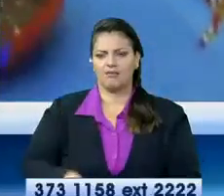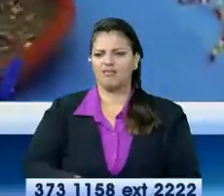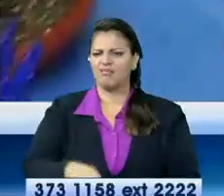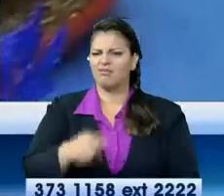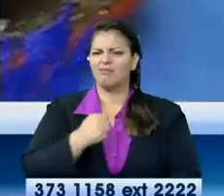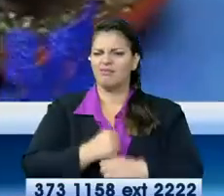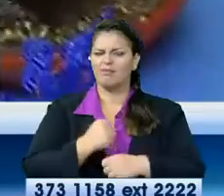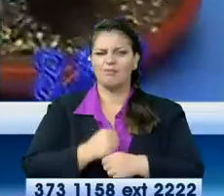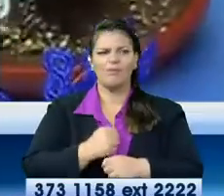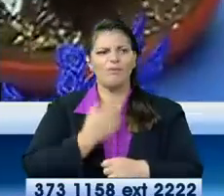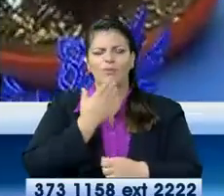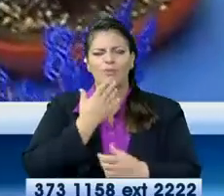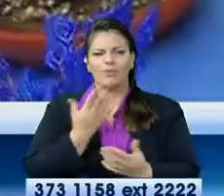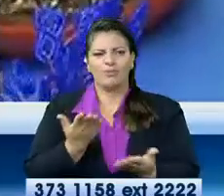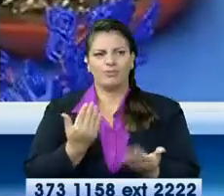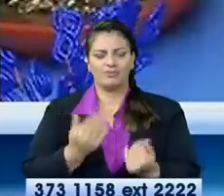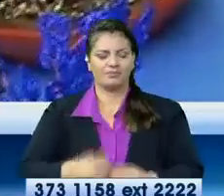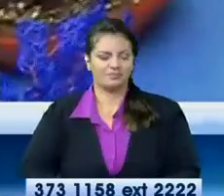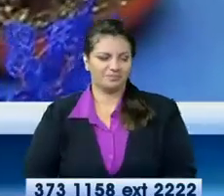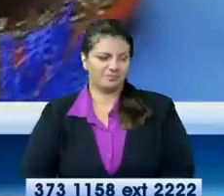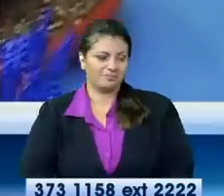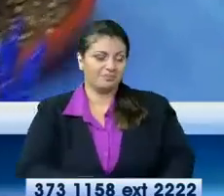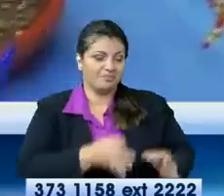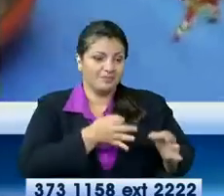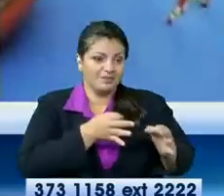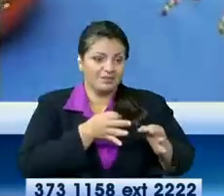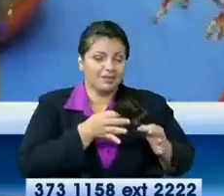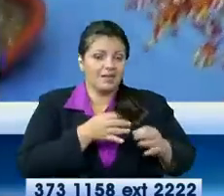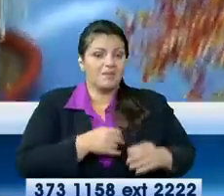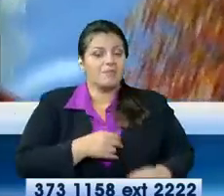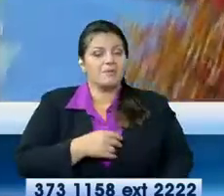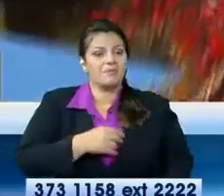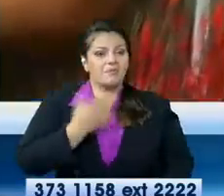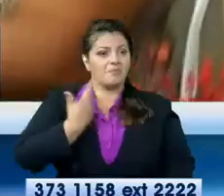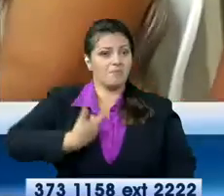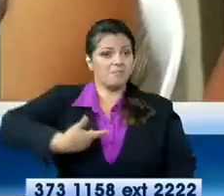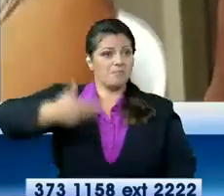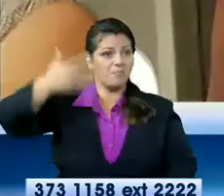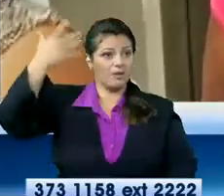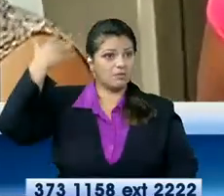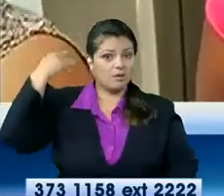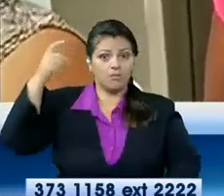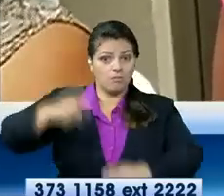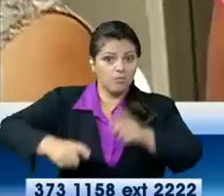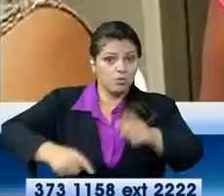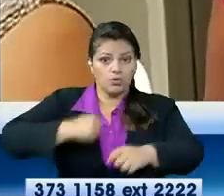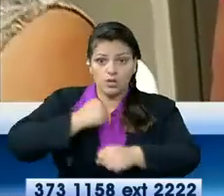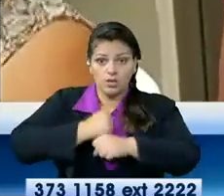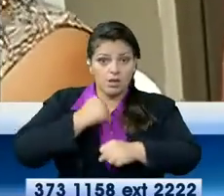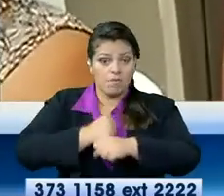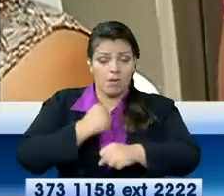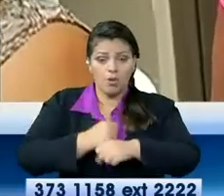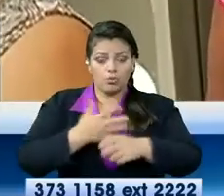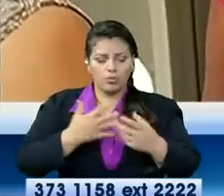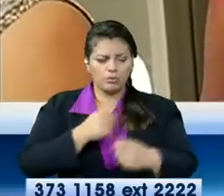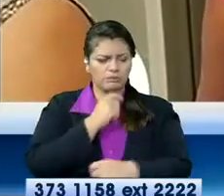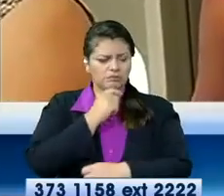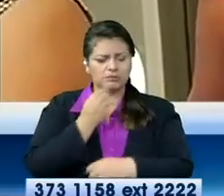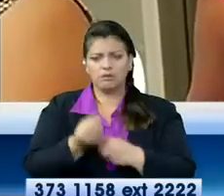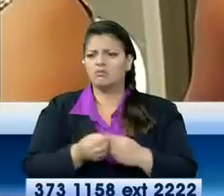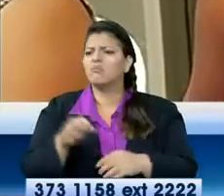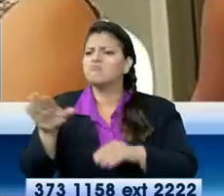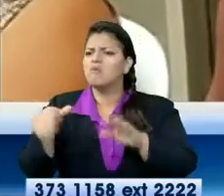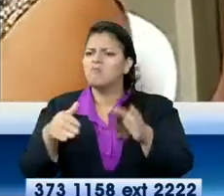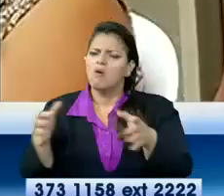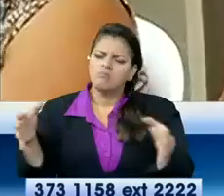Esta idea surgió en base a las personas que no tenían trabajo. Entonces nosotros formamos una asociación que está auspiciada